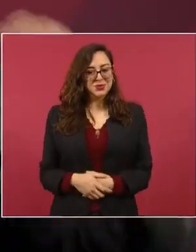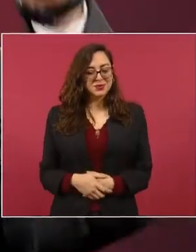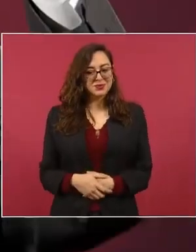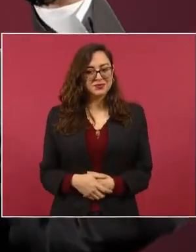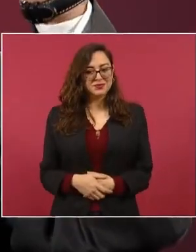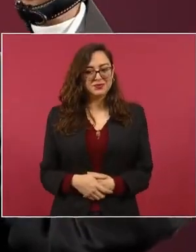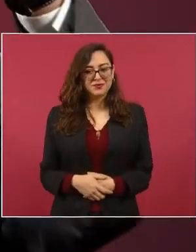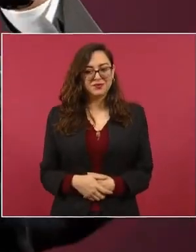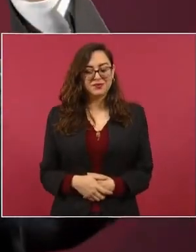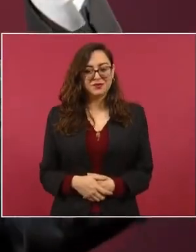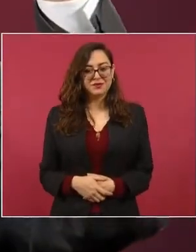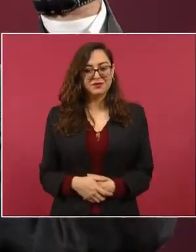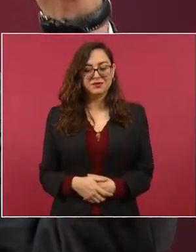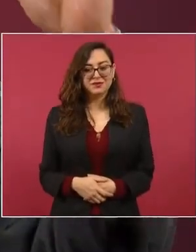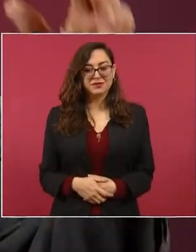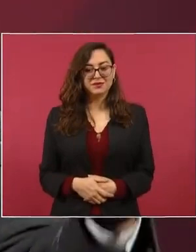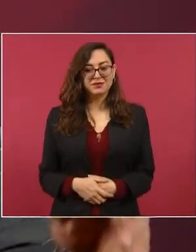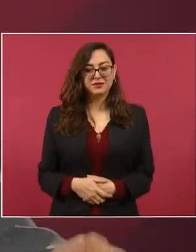Que se vayan